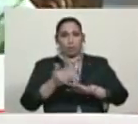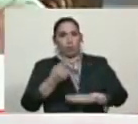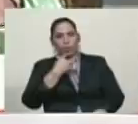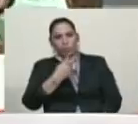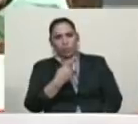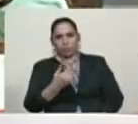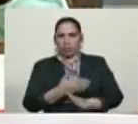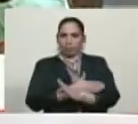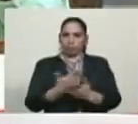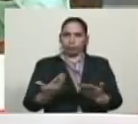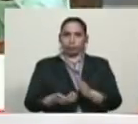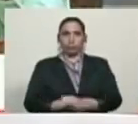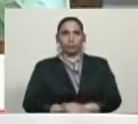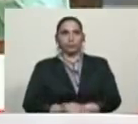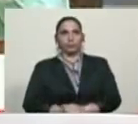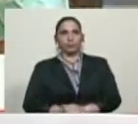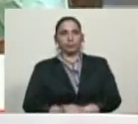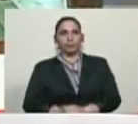comentaba